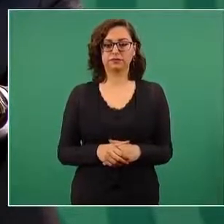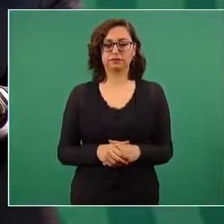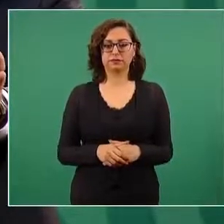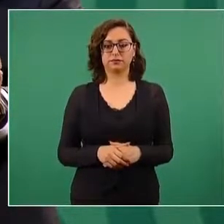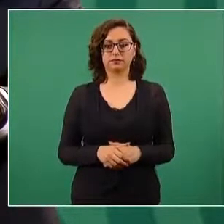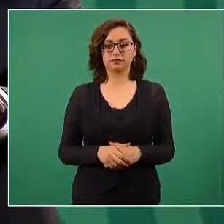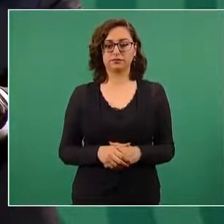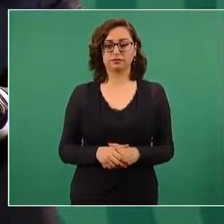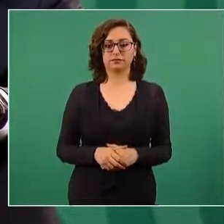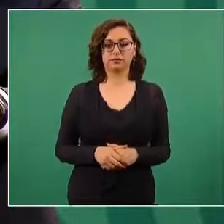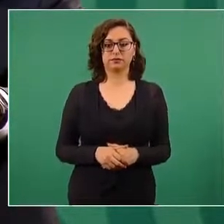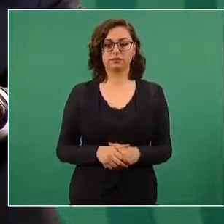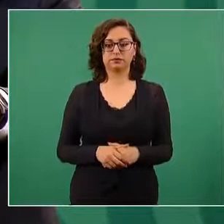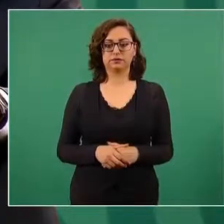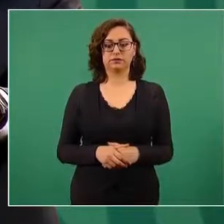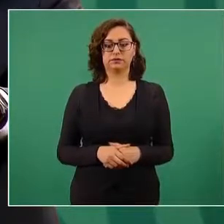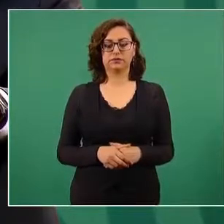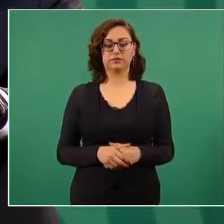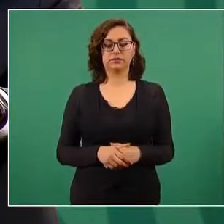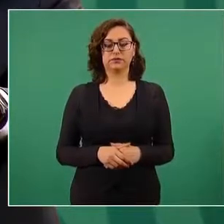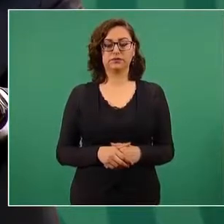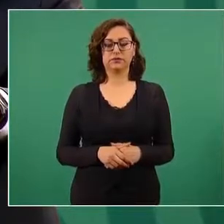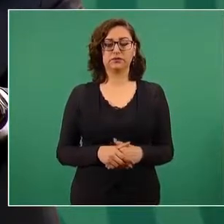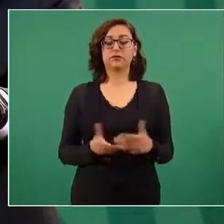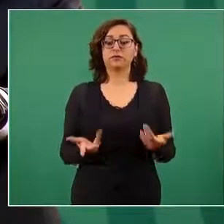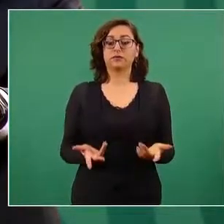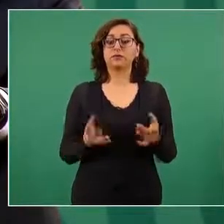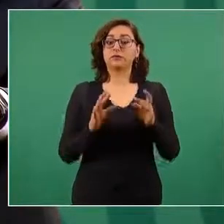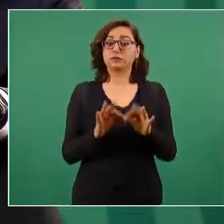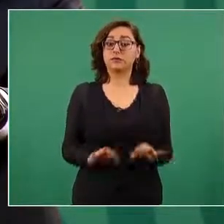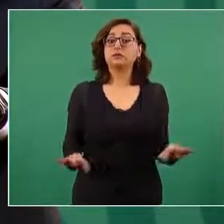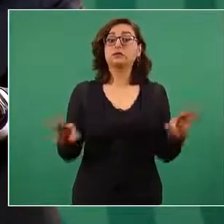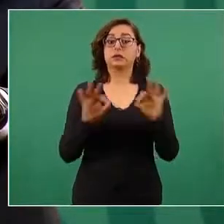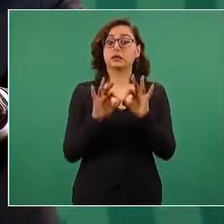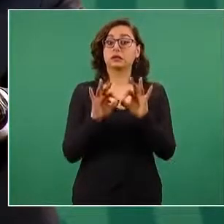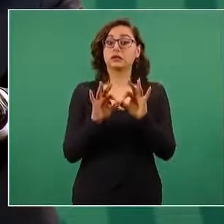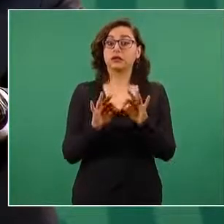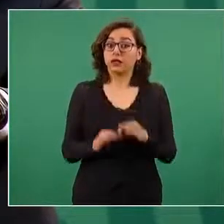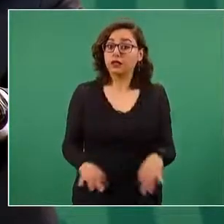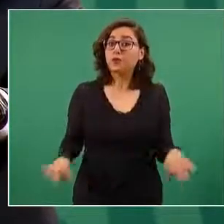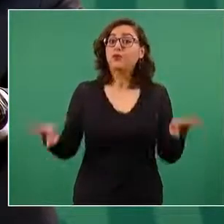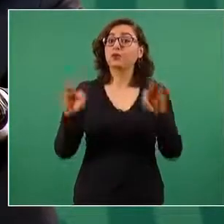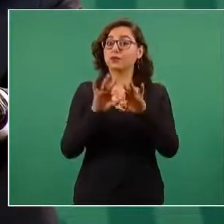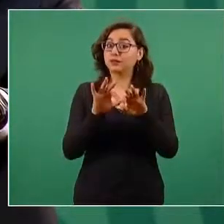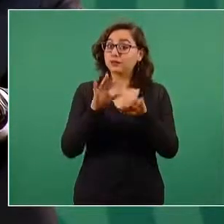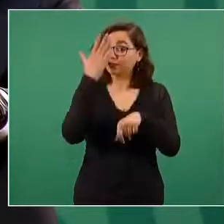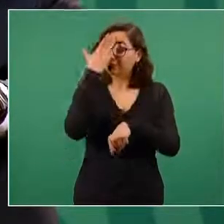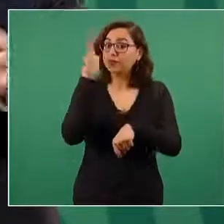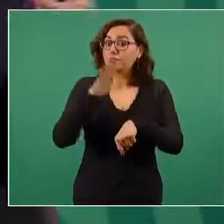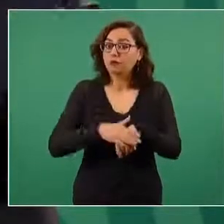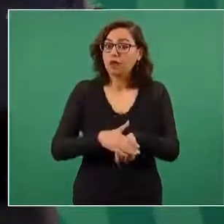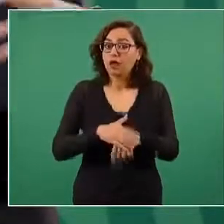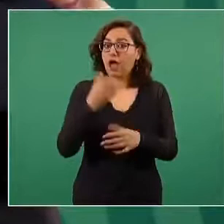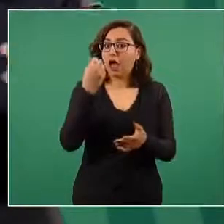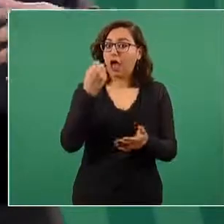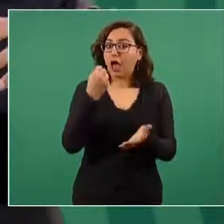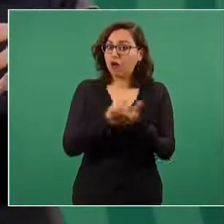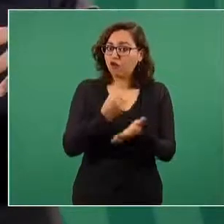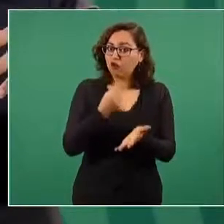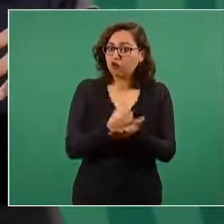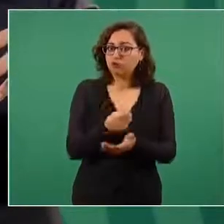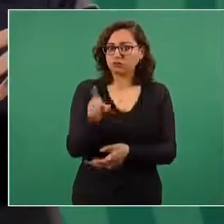subrayo, repito, reitero, es voluntario. Tenemos que llegar al